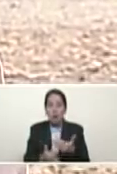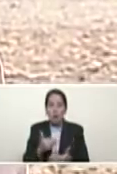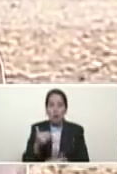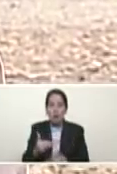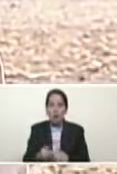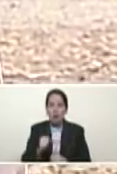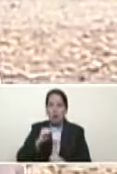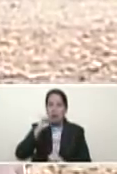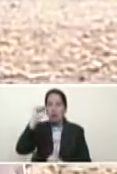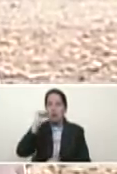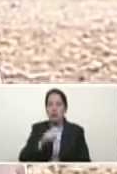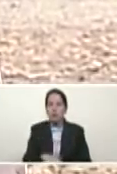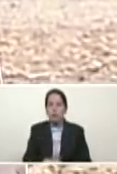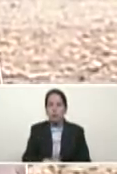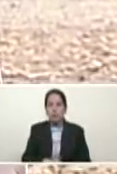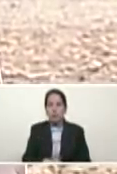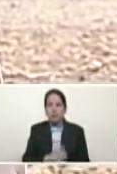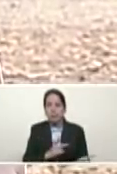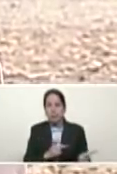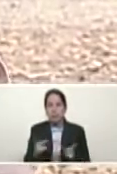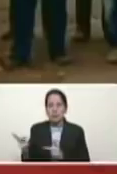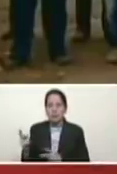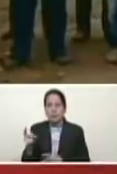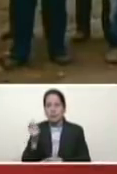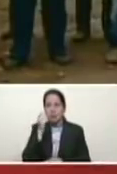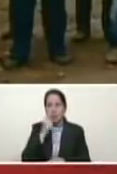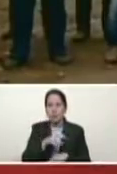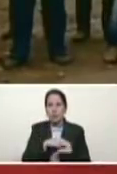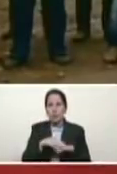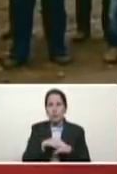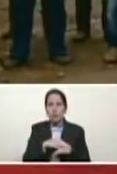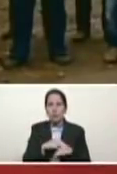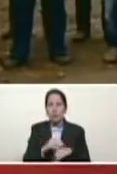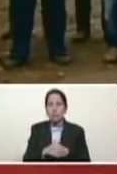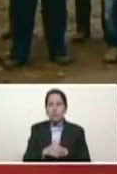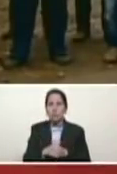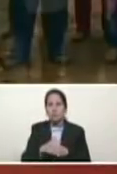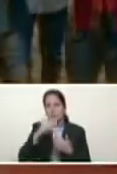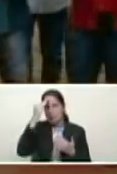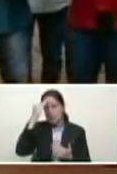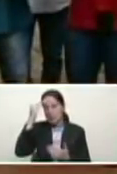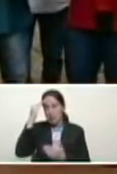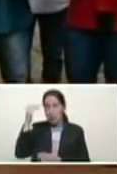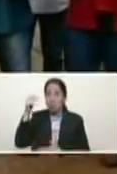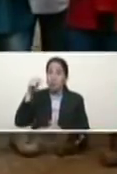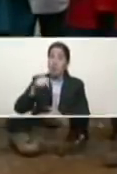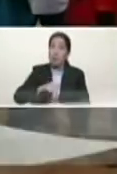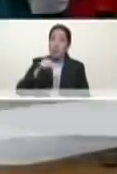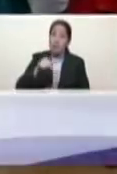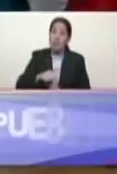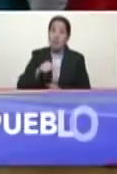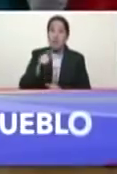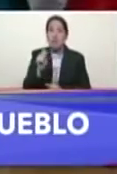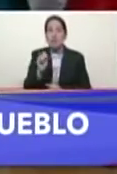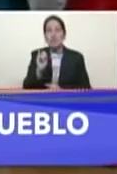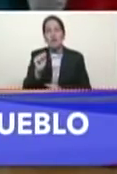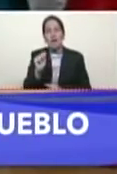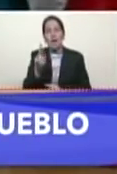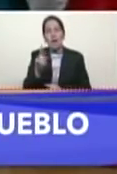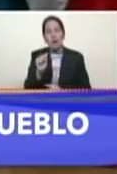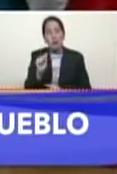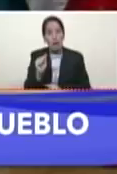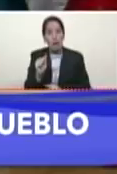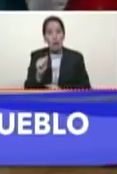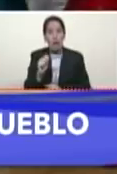de vencedores. Adelante, ministro Víctor Cano. Saludos, presidente. Desde acá, desde Tiara, nos encontramos en